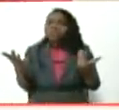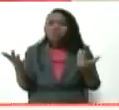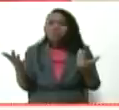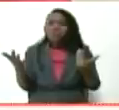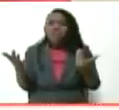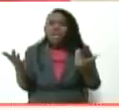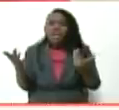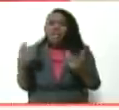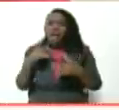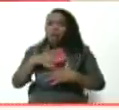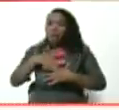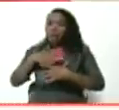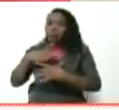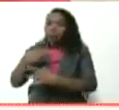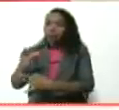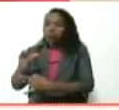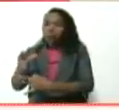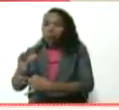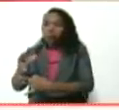de interés